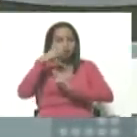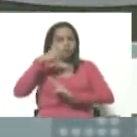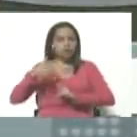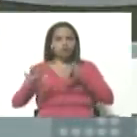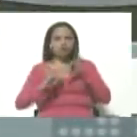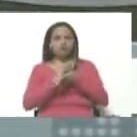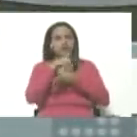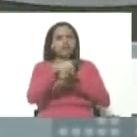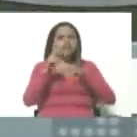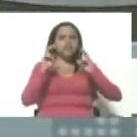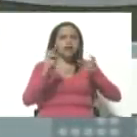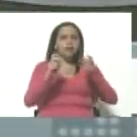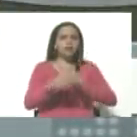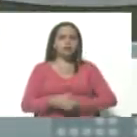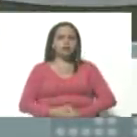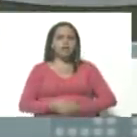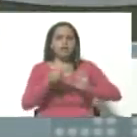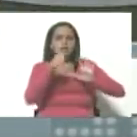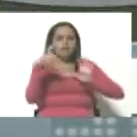esto.